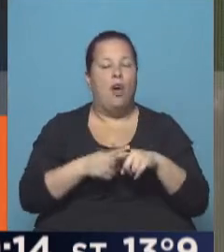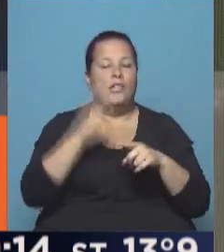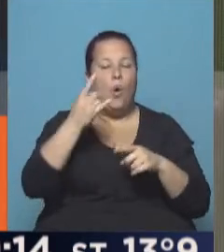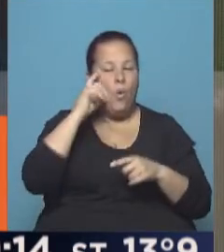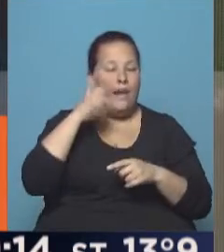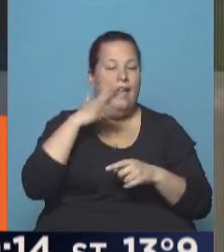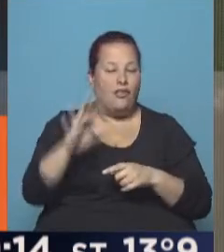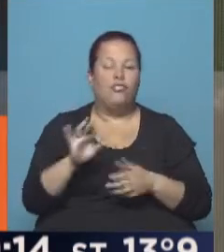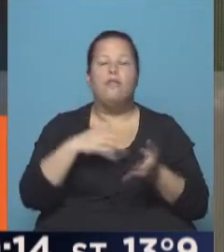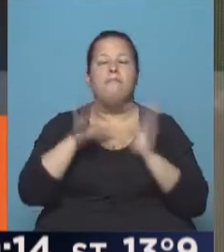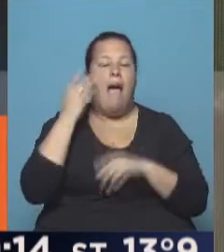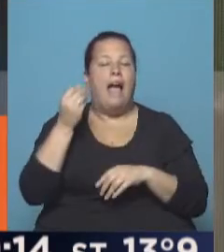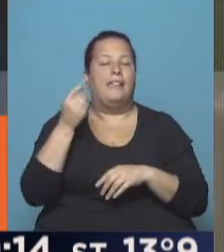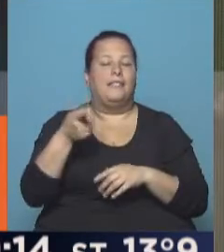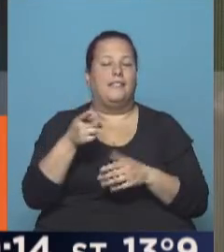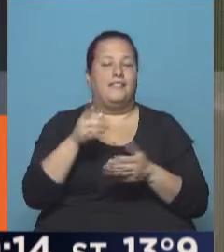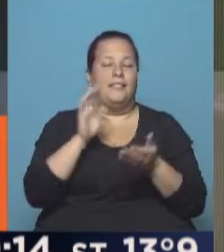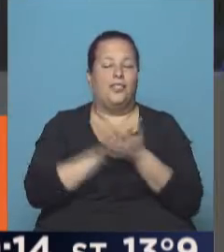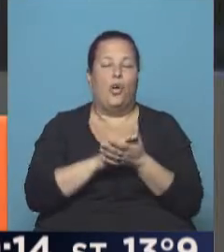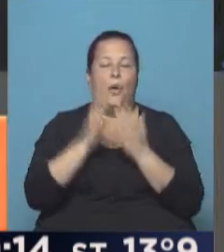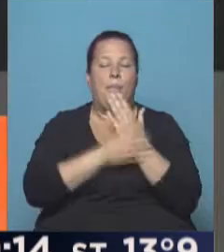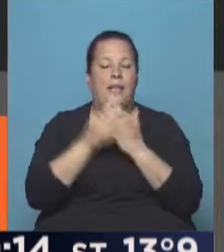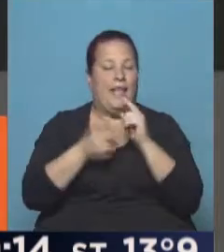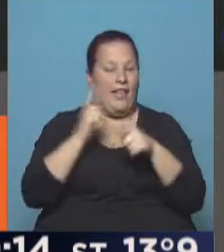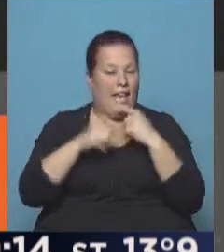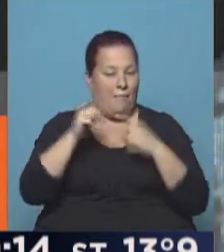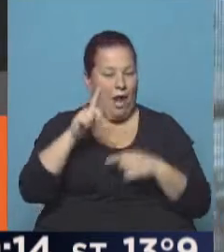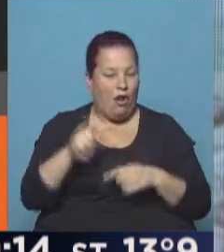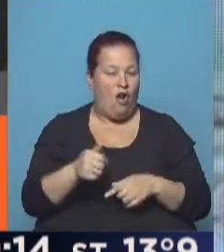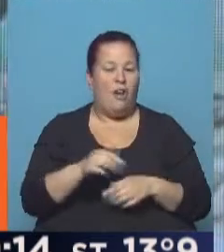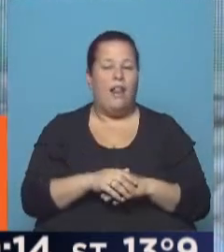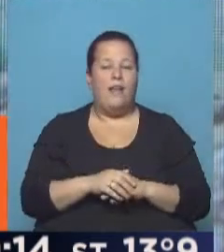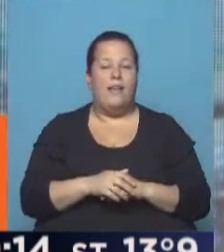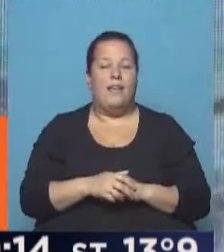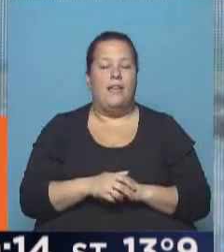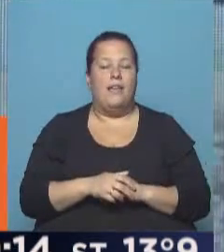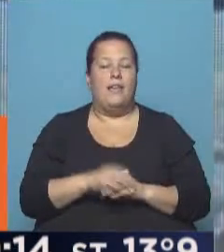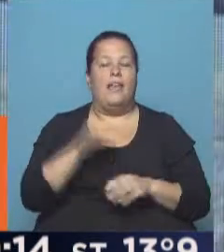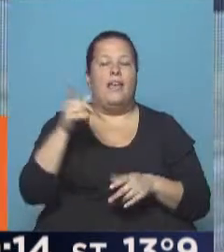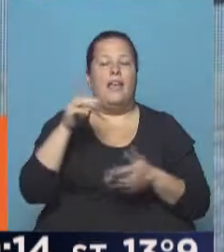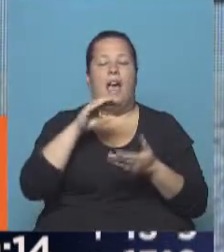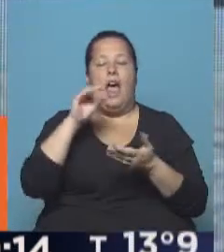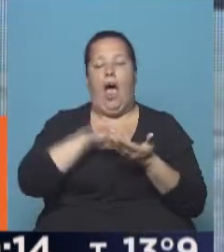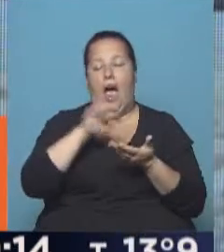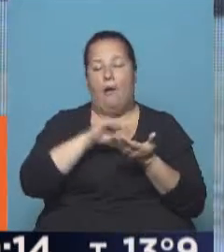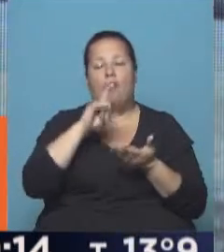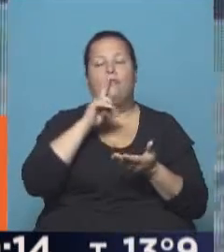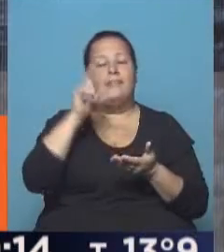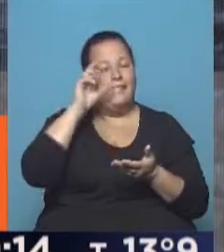UNESCO, sobre todo desde la llegada de la canciller y el doctor Terraño,